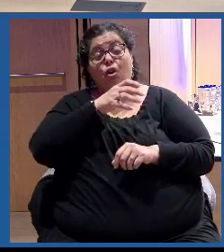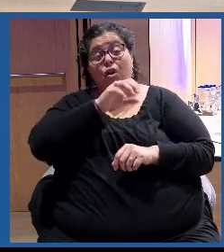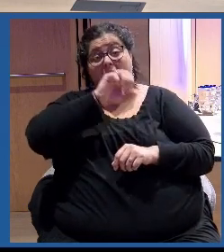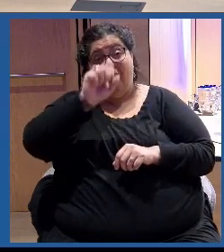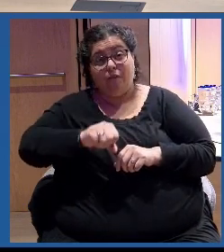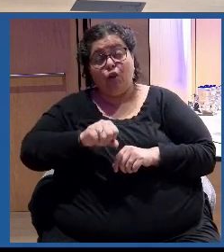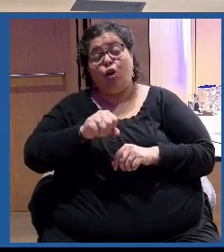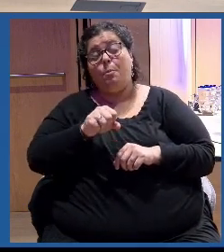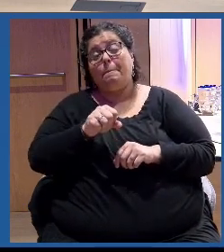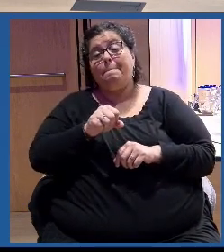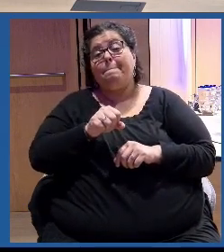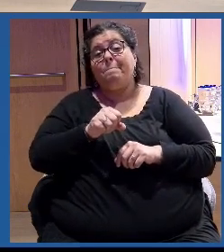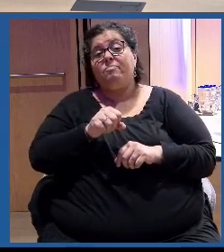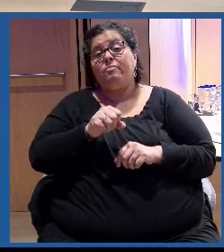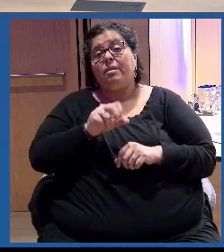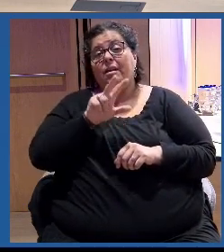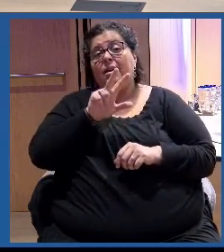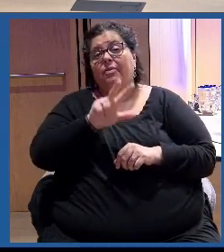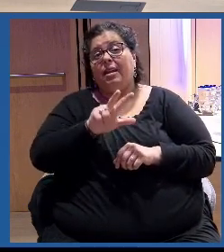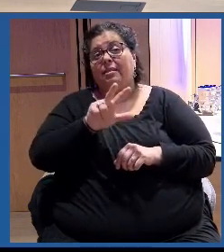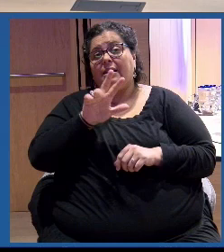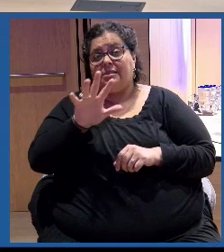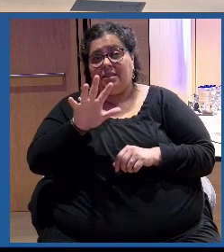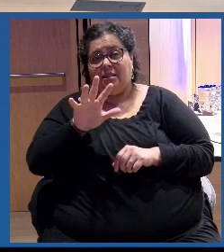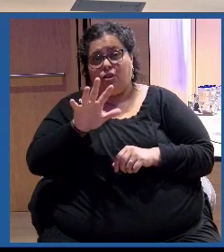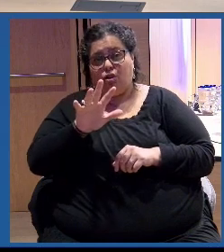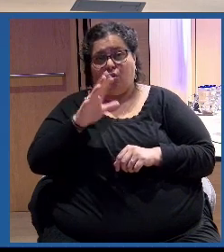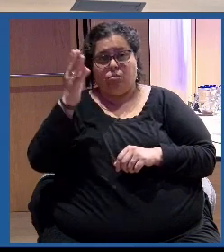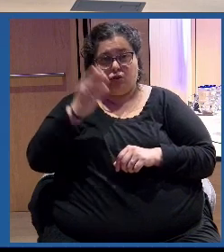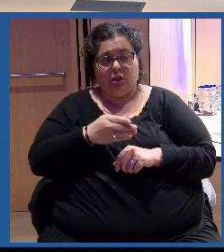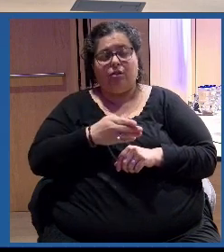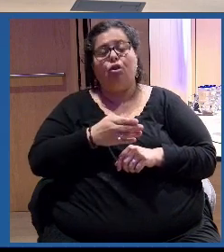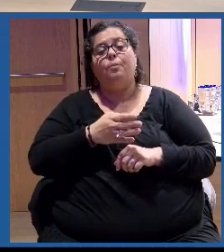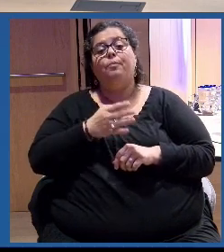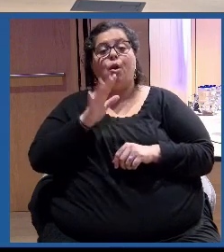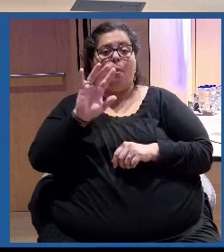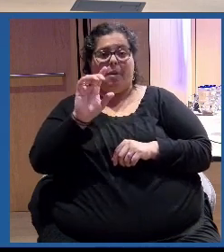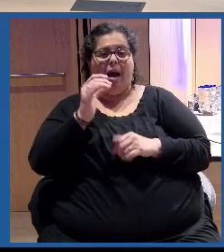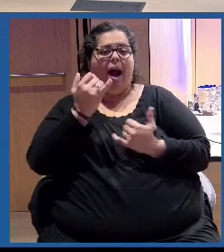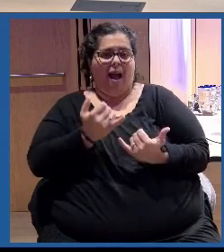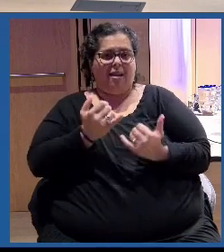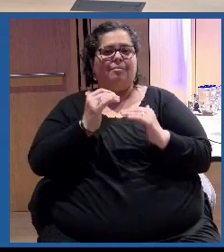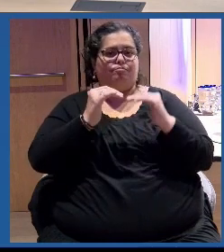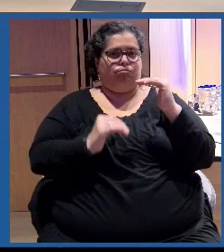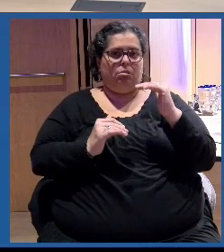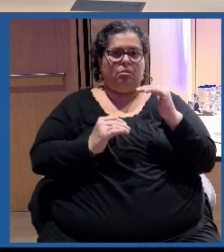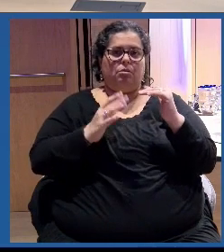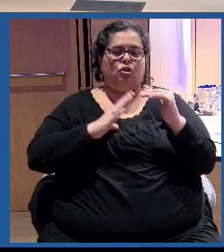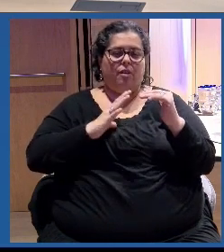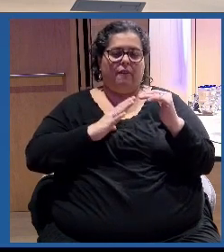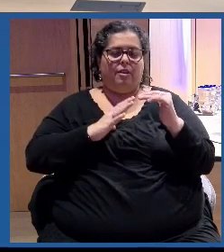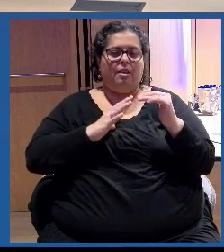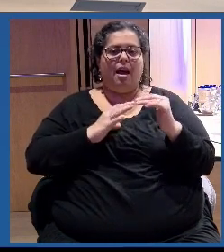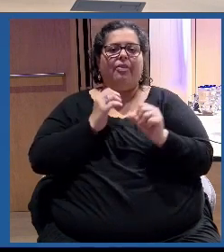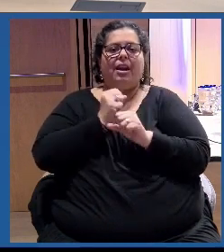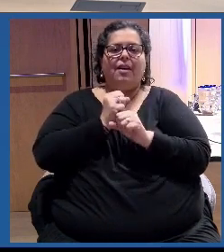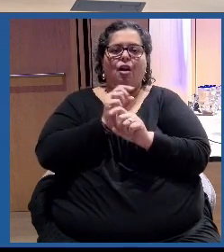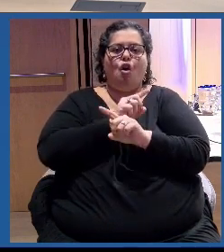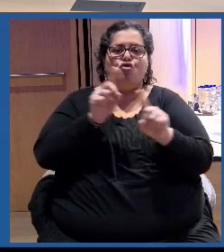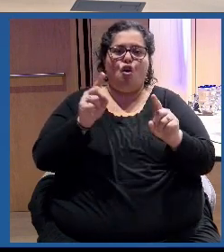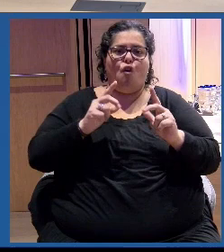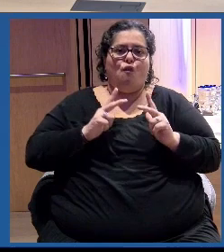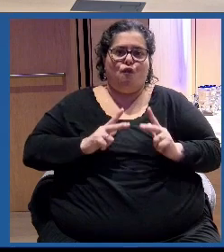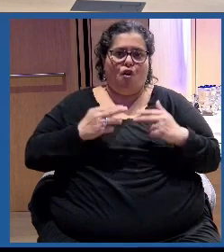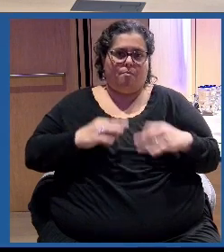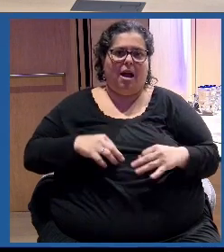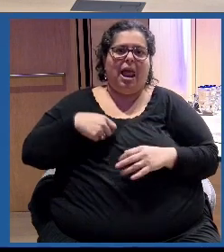35, 34%, por ahí quedó, ¿no? Entonces, siguen habiendo diferencias en cuanto a la informalidad. Y la última,